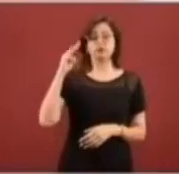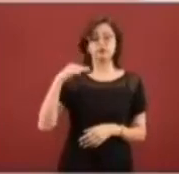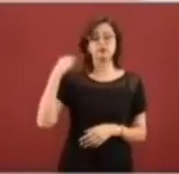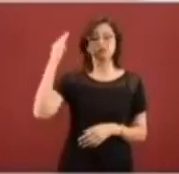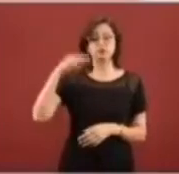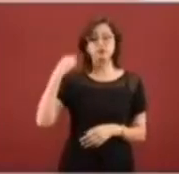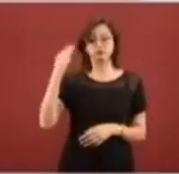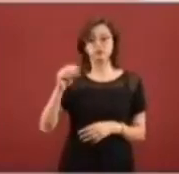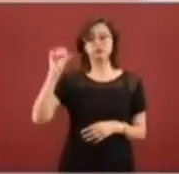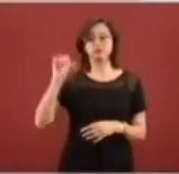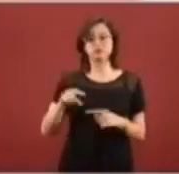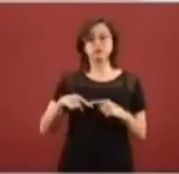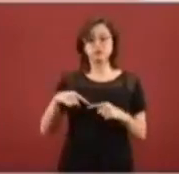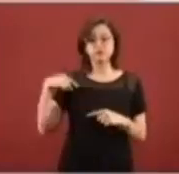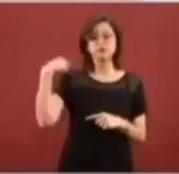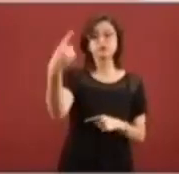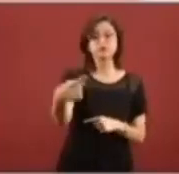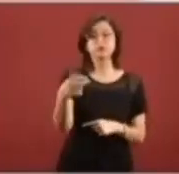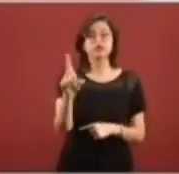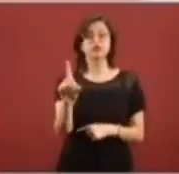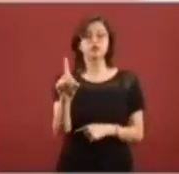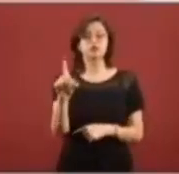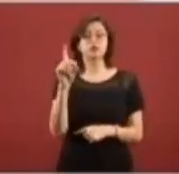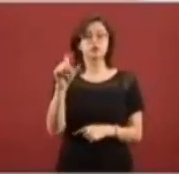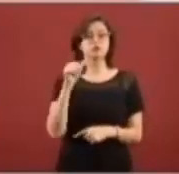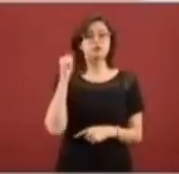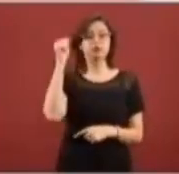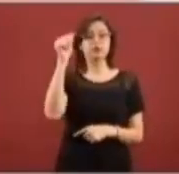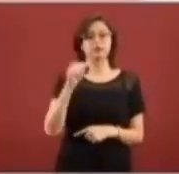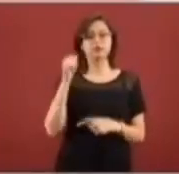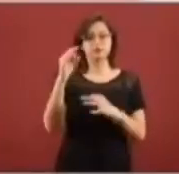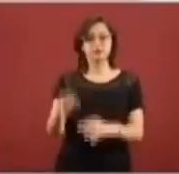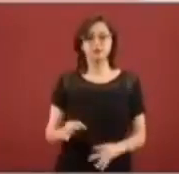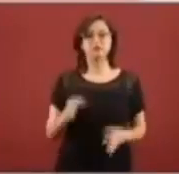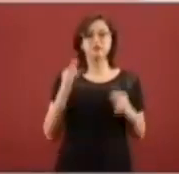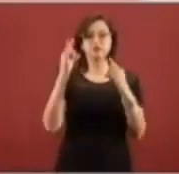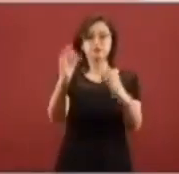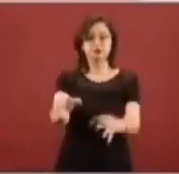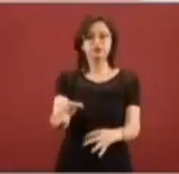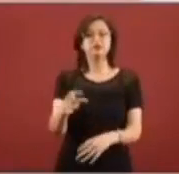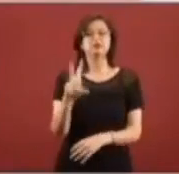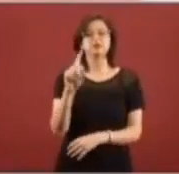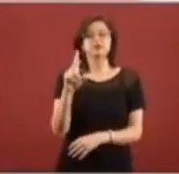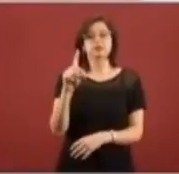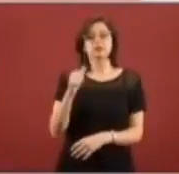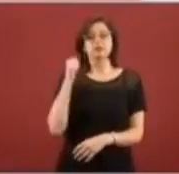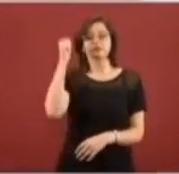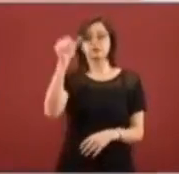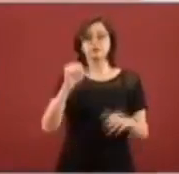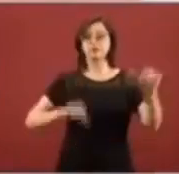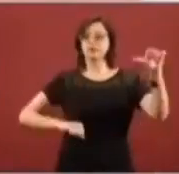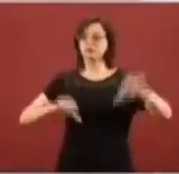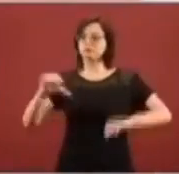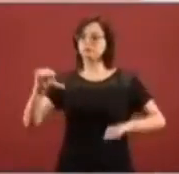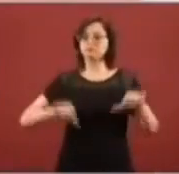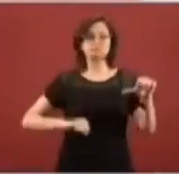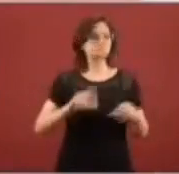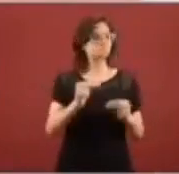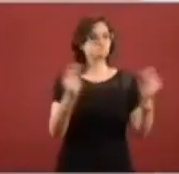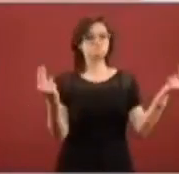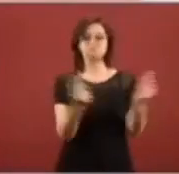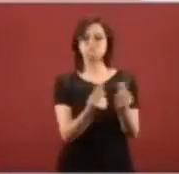hoy, y hasta el 30 de abril, se extiende el periodo, hasta el 30 de abril, de actividades no